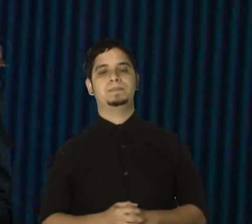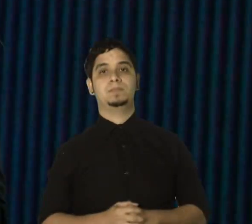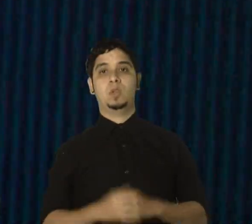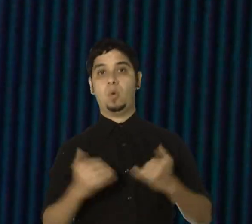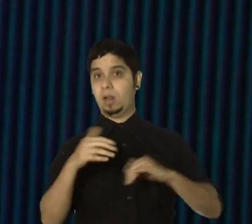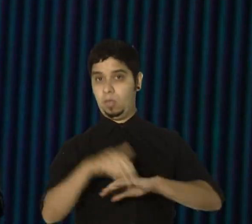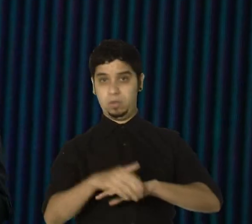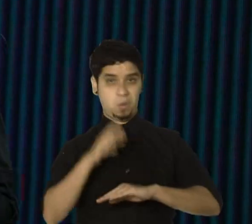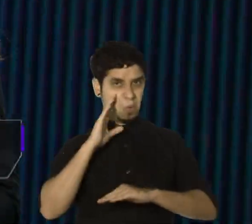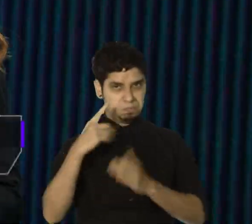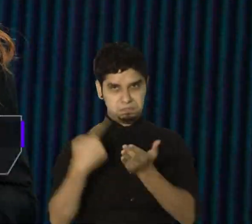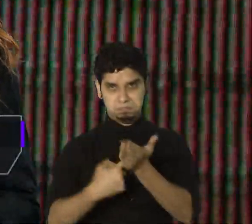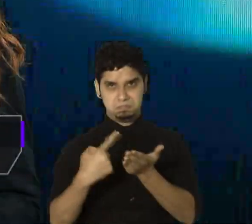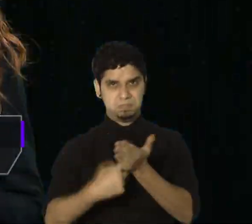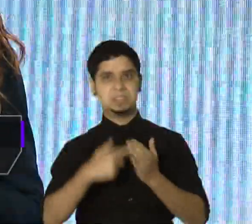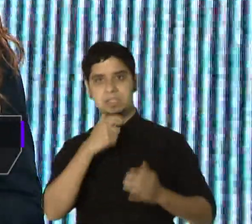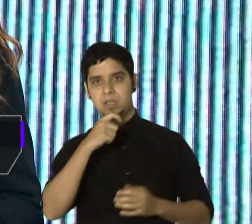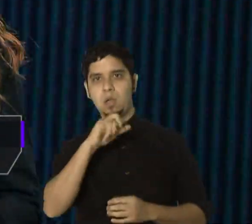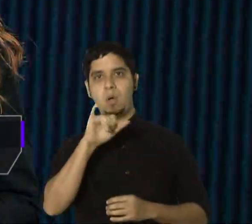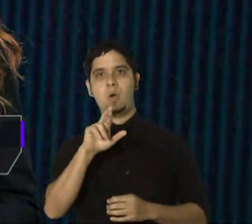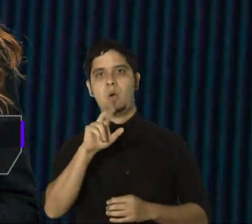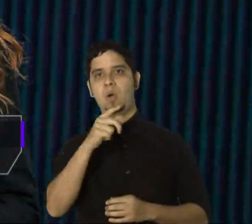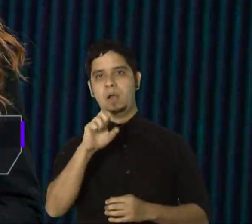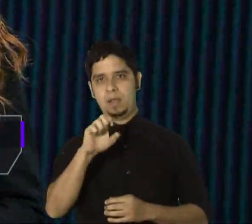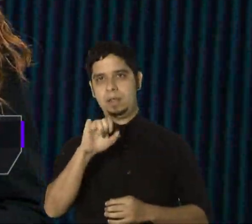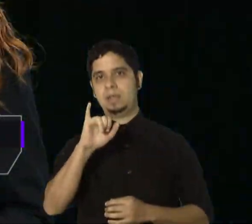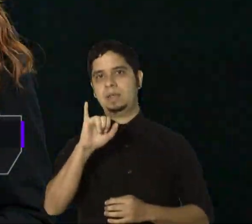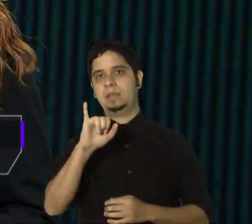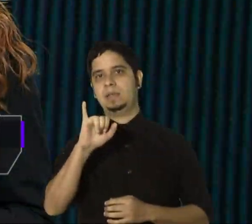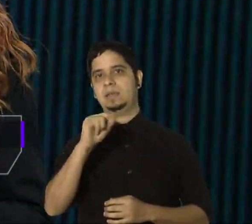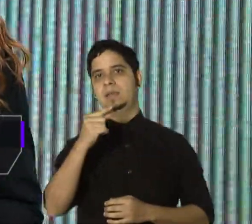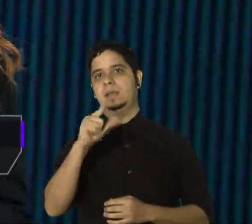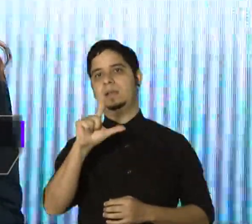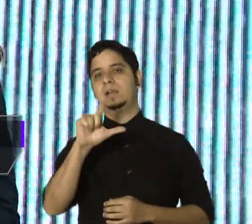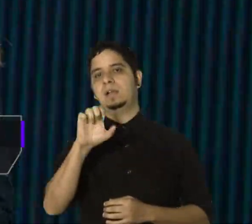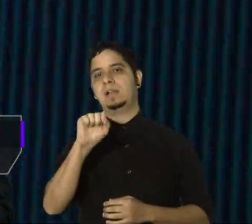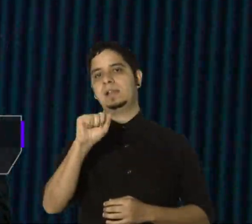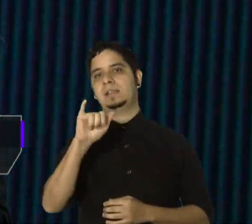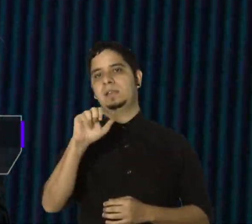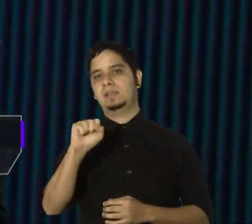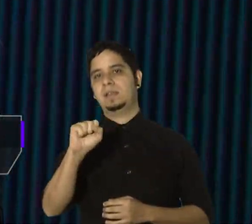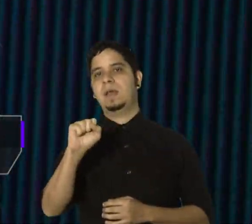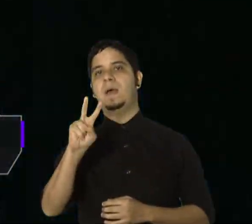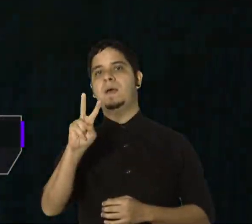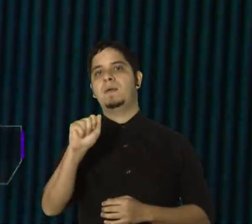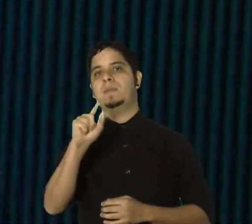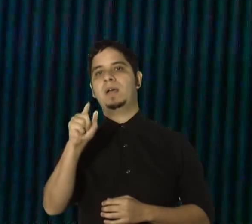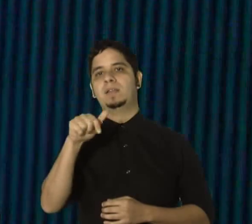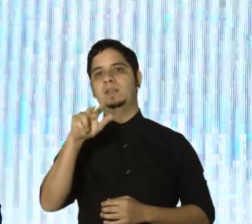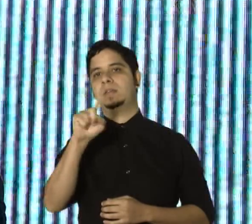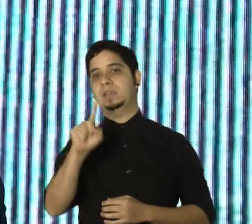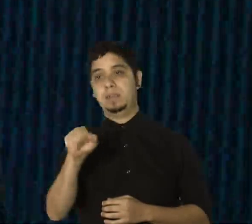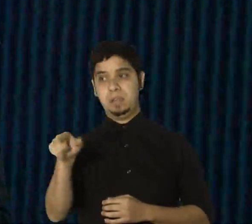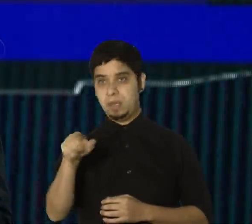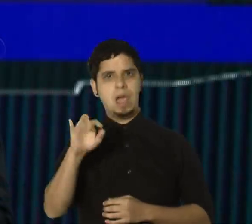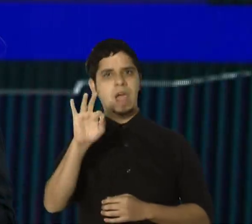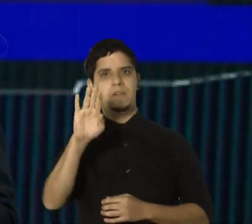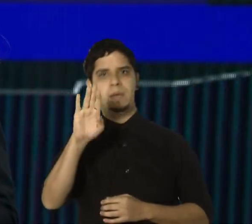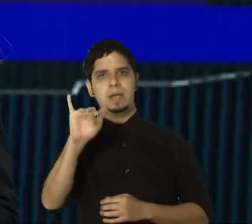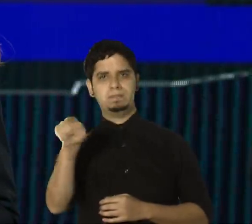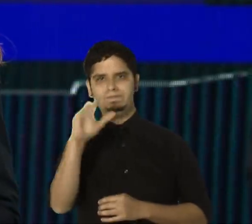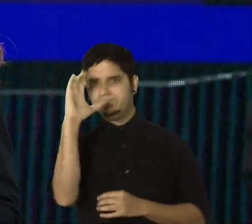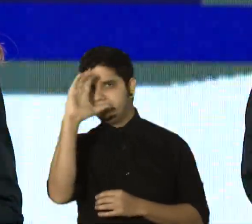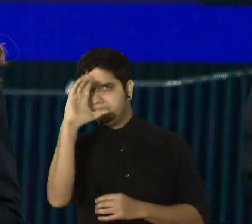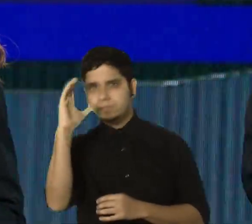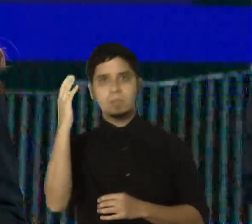en la noche de hoy vamos a estar hablando de Jorge Iglesias Vázquez. Este individuo es buscado por el FBI por su participación en